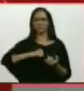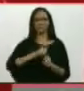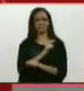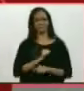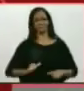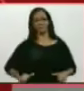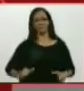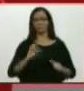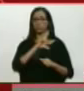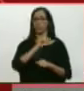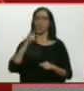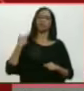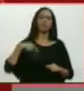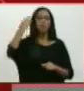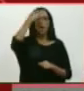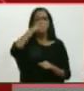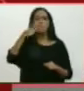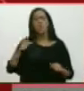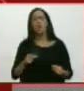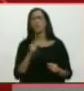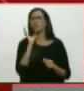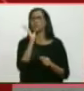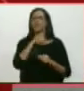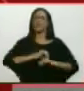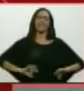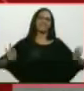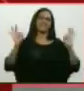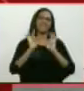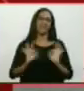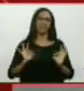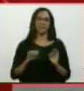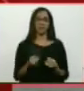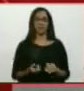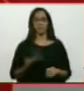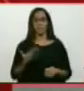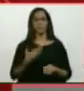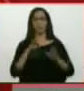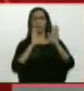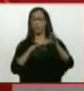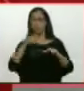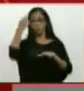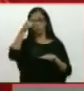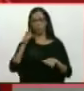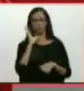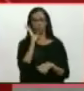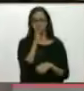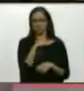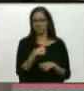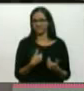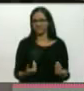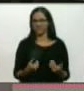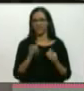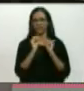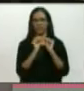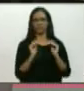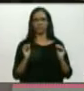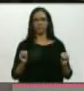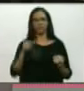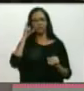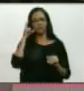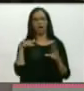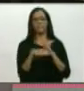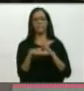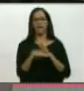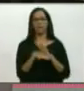no tiene pueblo, no tiene nada. Lo más importante es tener pueblo, ¿no? No tiene pueblo. Ahí convocaron el día martes